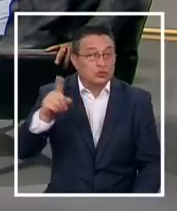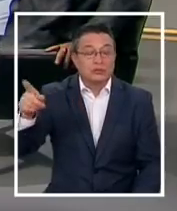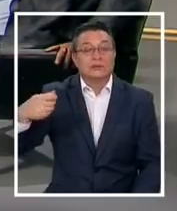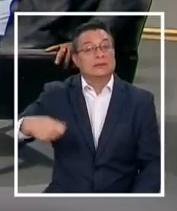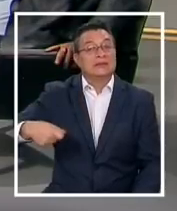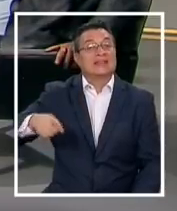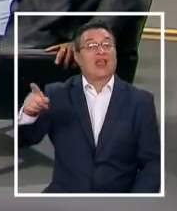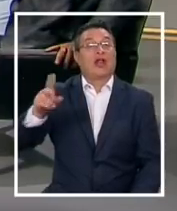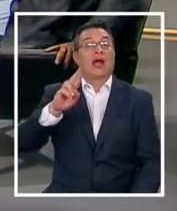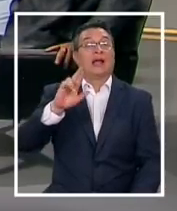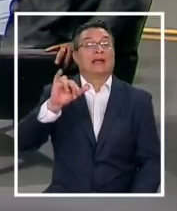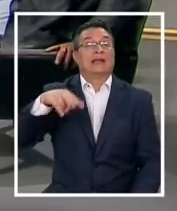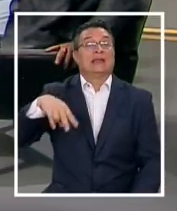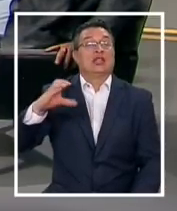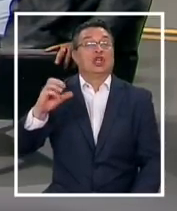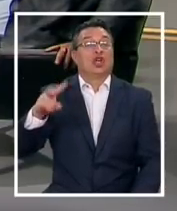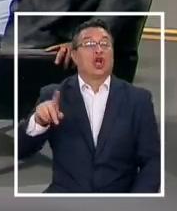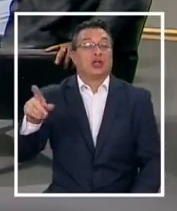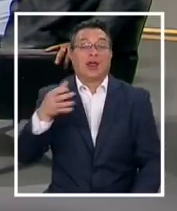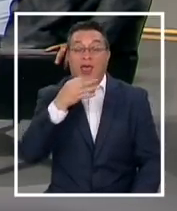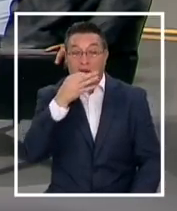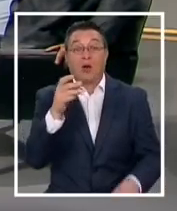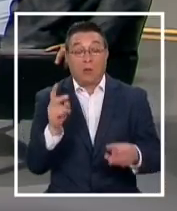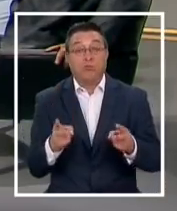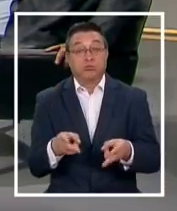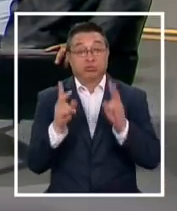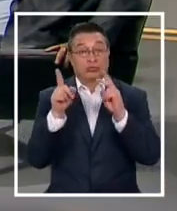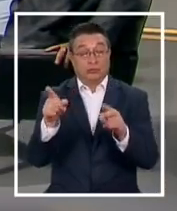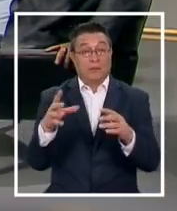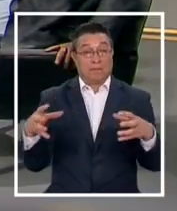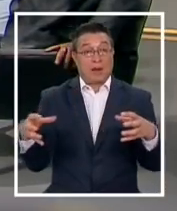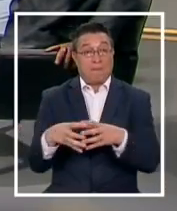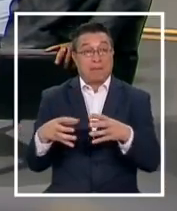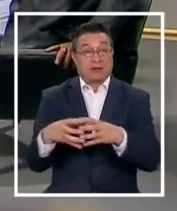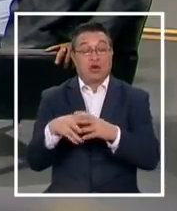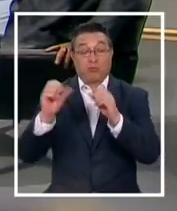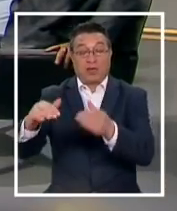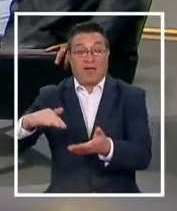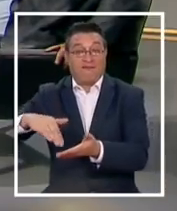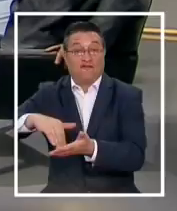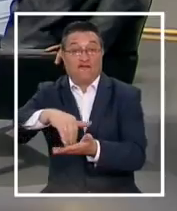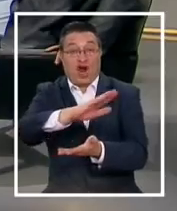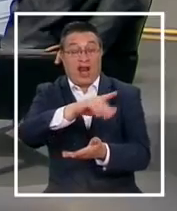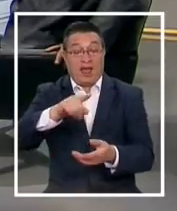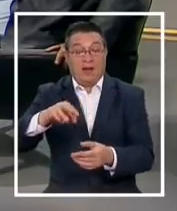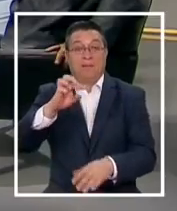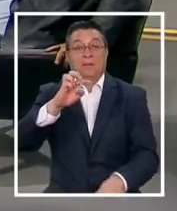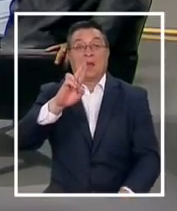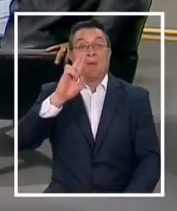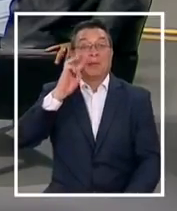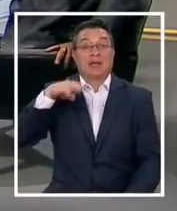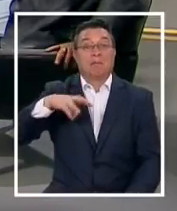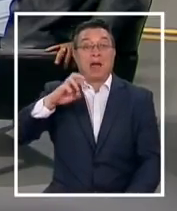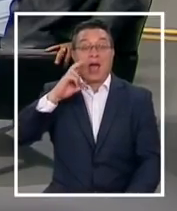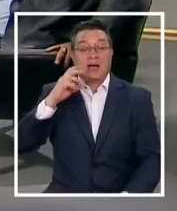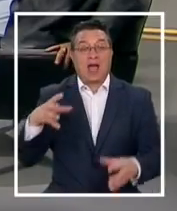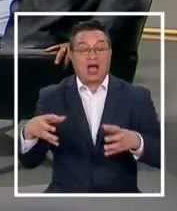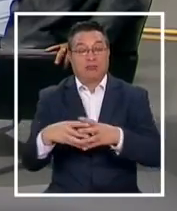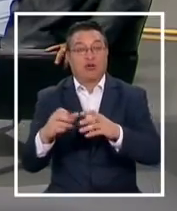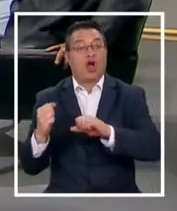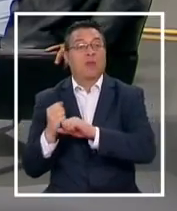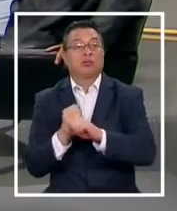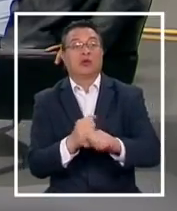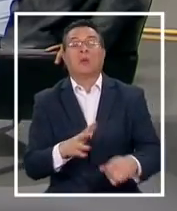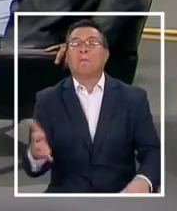senadora Jimena Rincón, de la posibilidad de que su partido la deje fuera de una primaria de la oposición. ¿Por